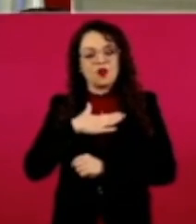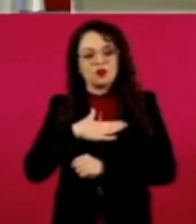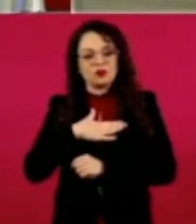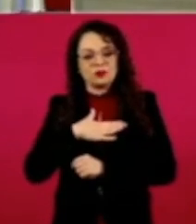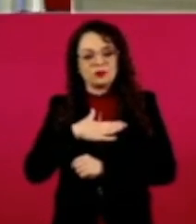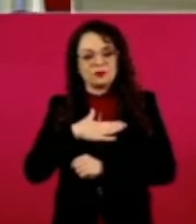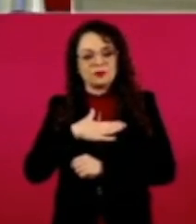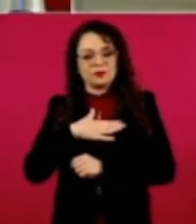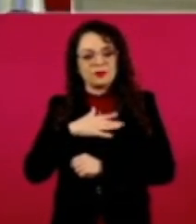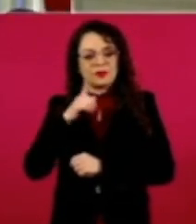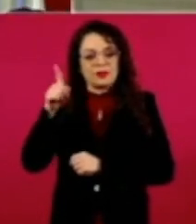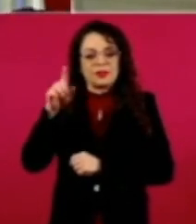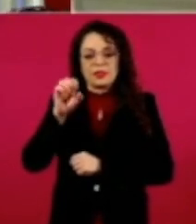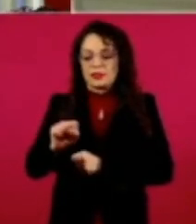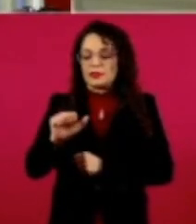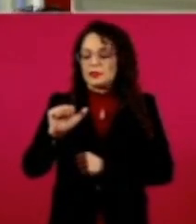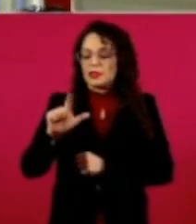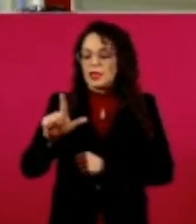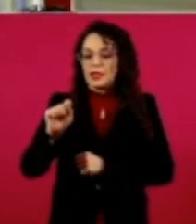de Saltillo.